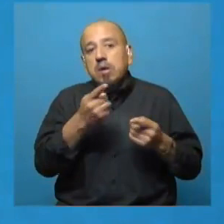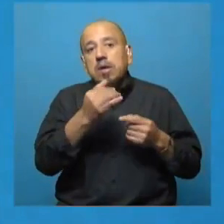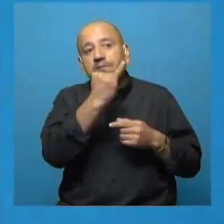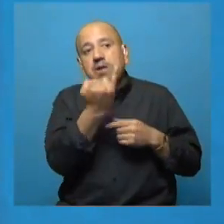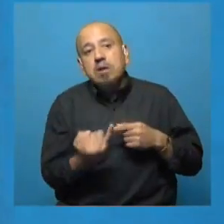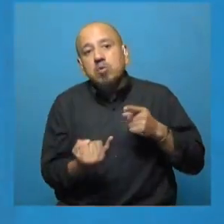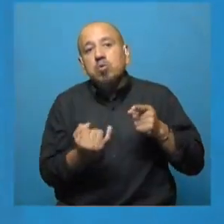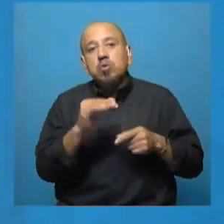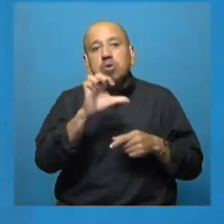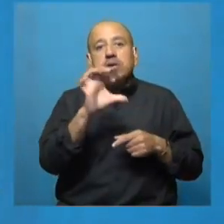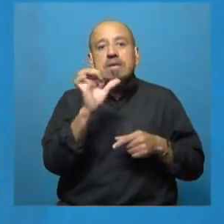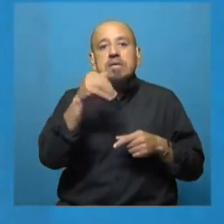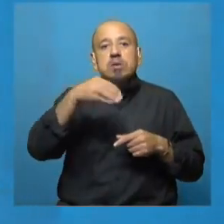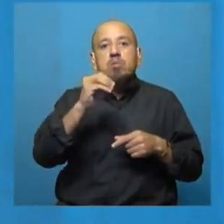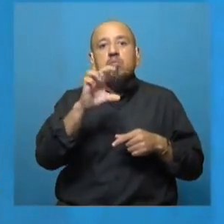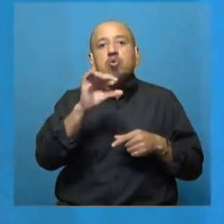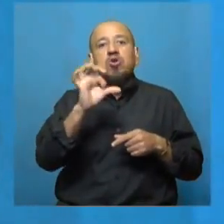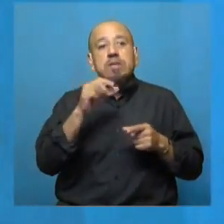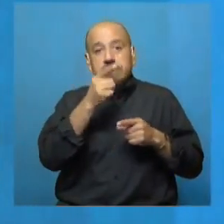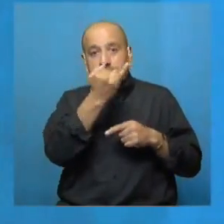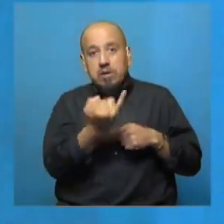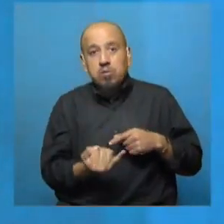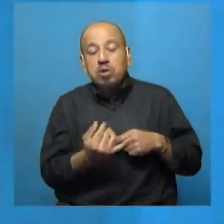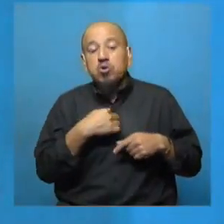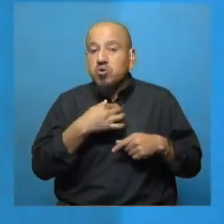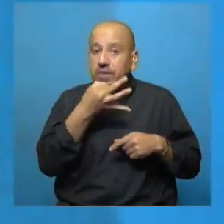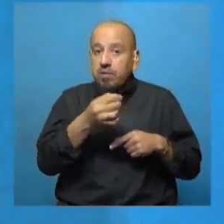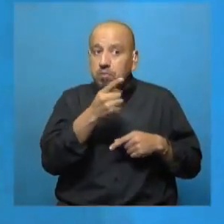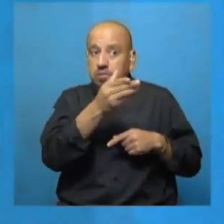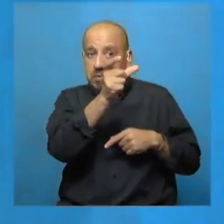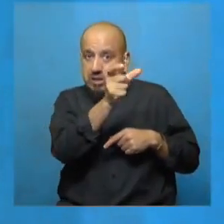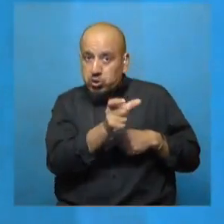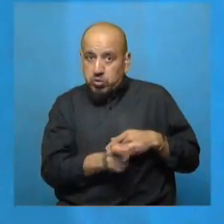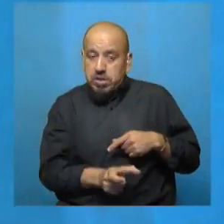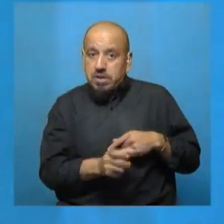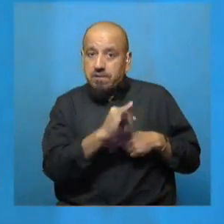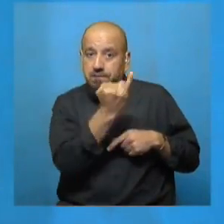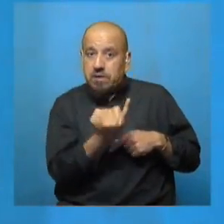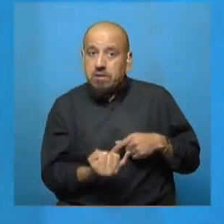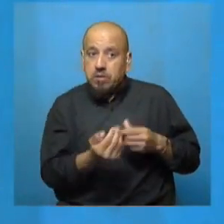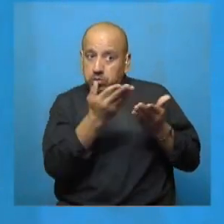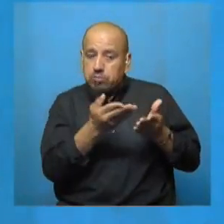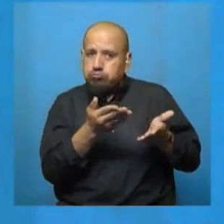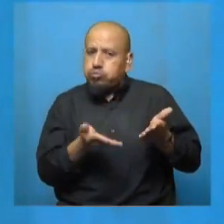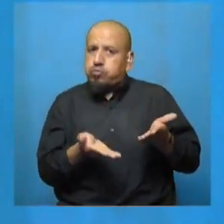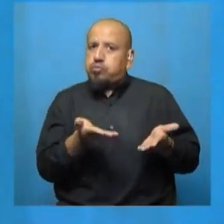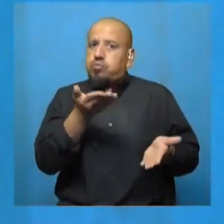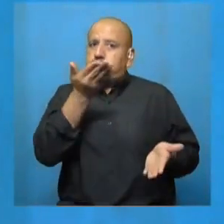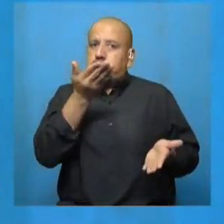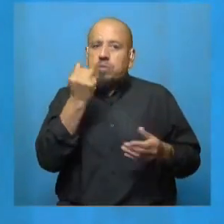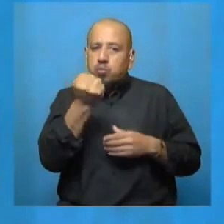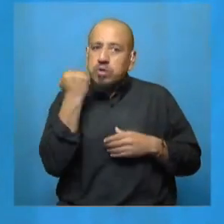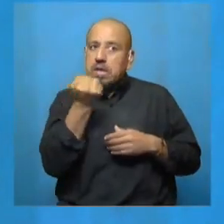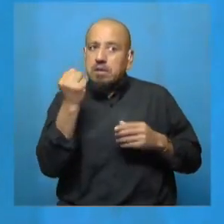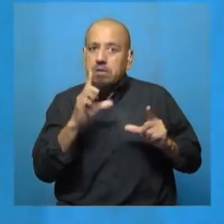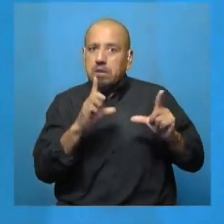En definitiva Cuando digo el Flaco es sin duda es la figura máxima la sg pero alrededor